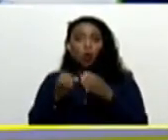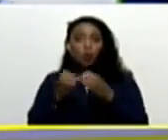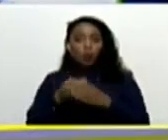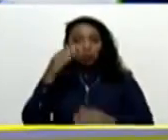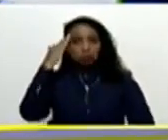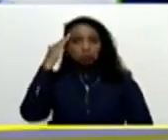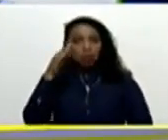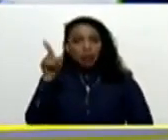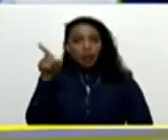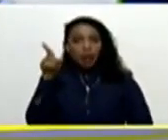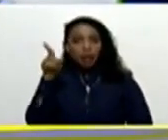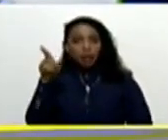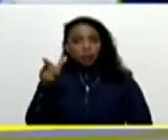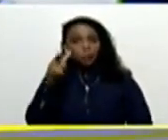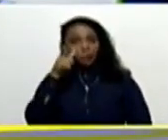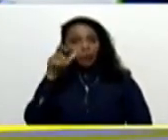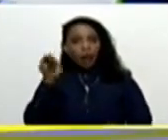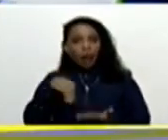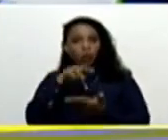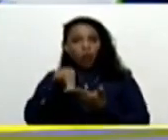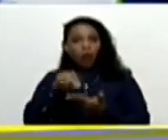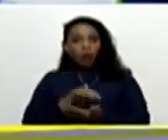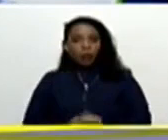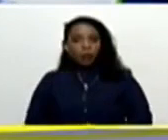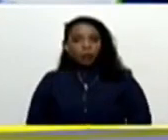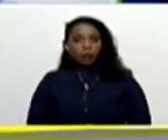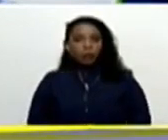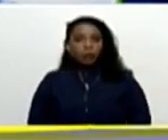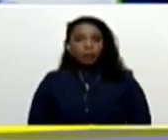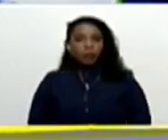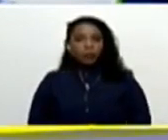ejército defensor de la soberanía nacional.